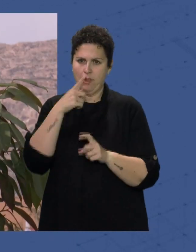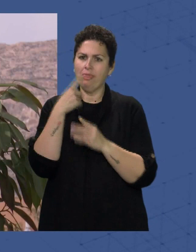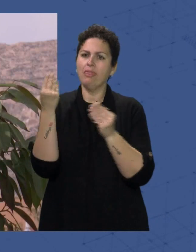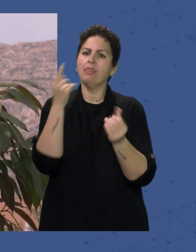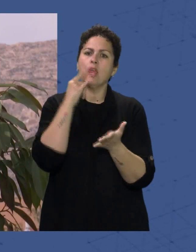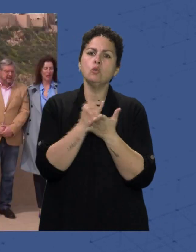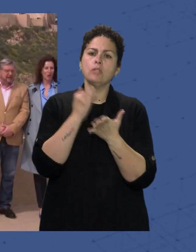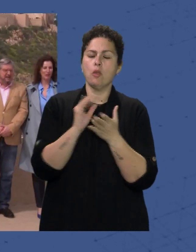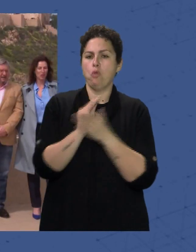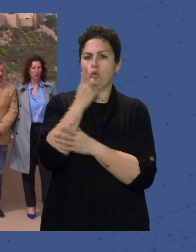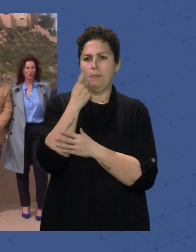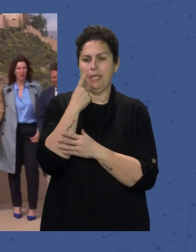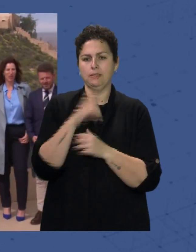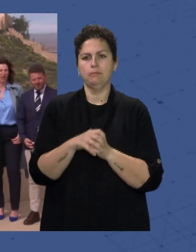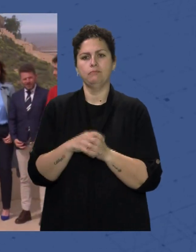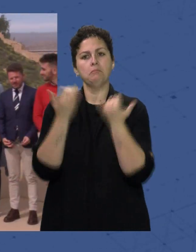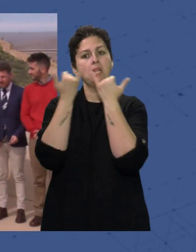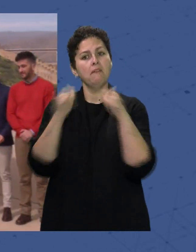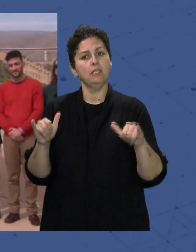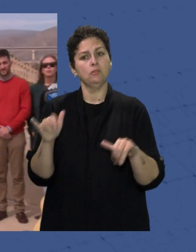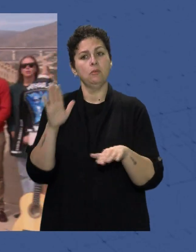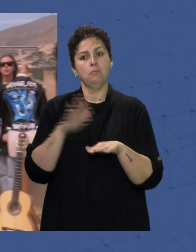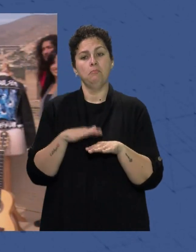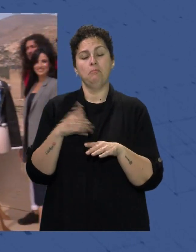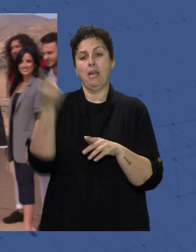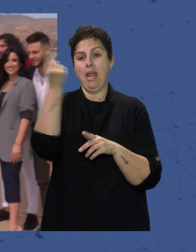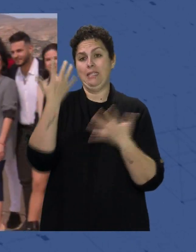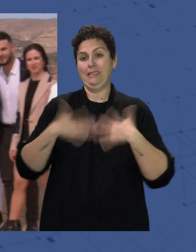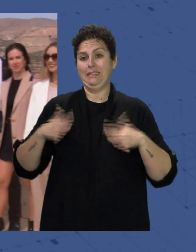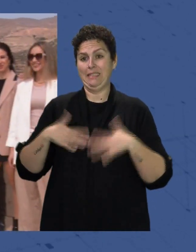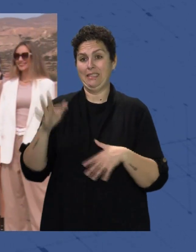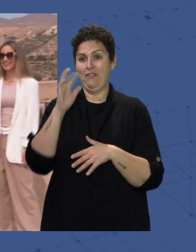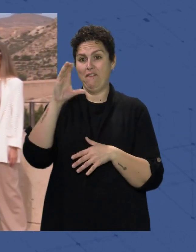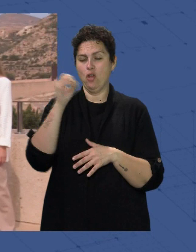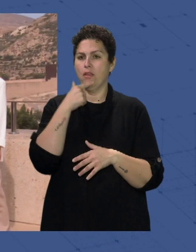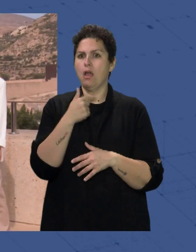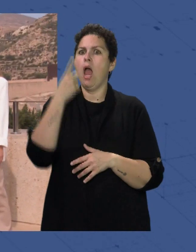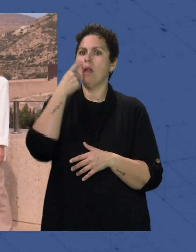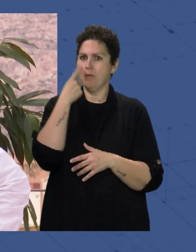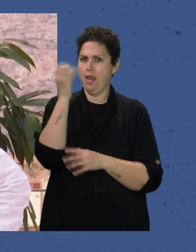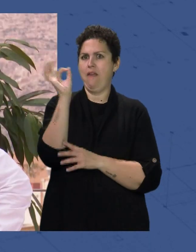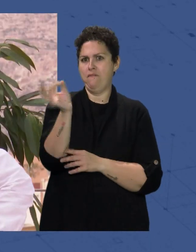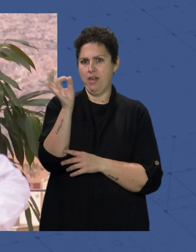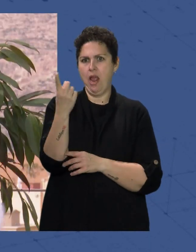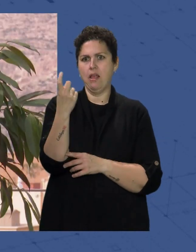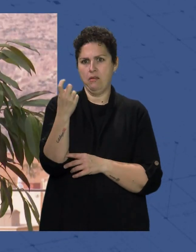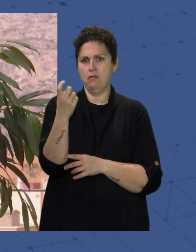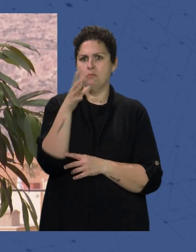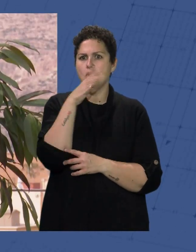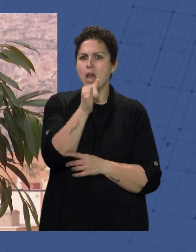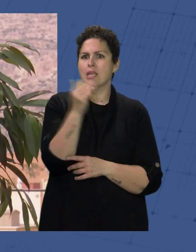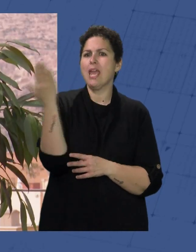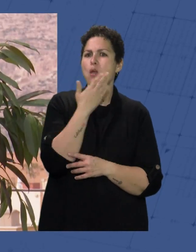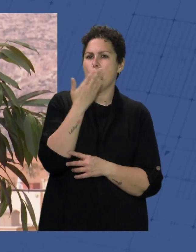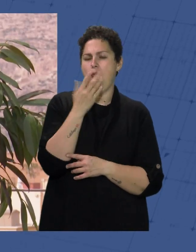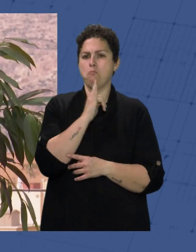productos almerienses Un evento que para el sastre Fabiano Zan Almería es verdad que lo necesitaba Porque Tiene dos escuelas de